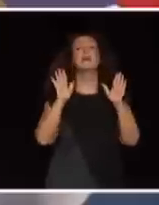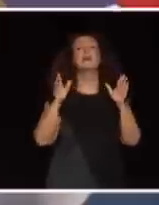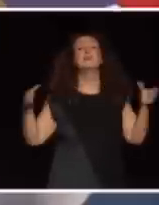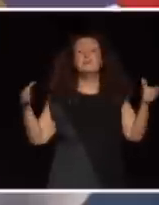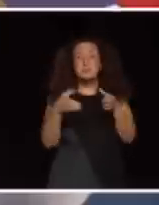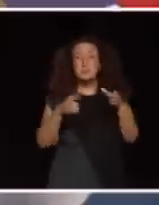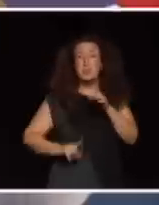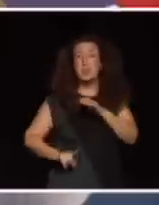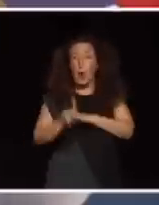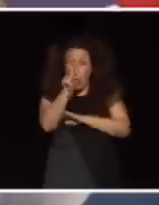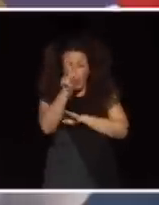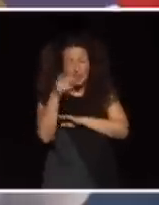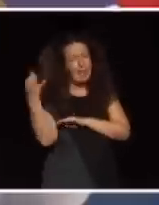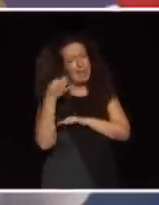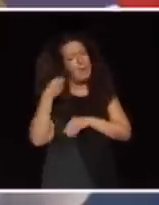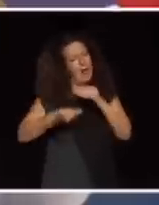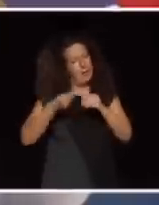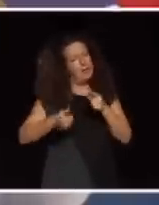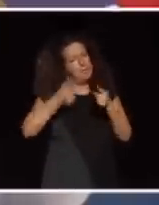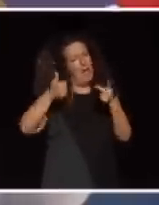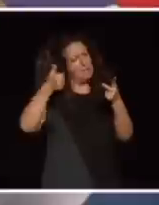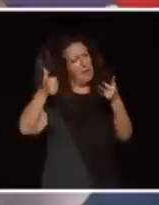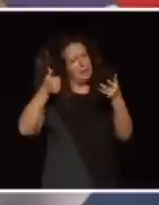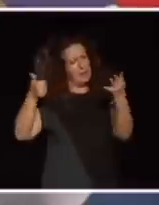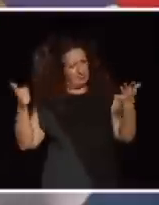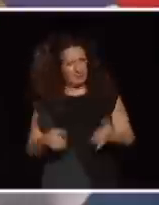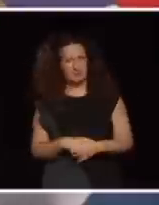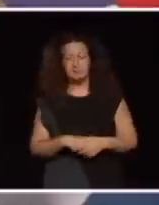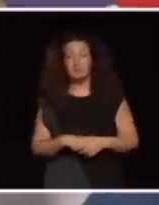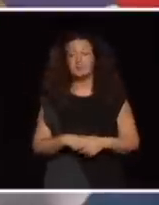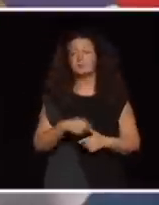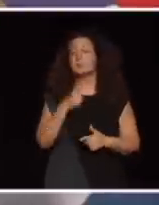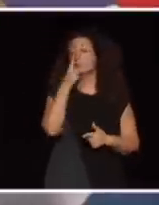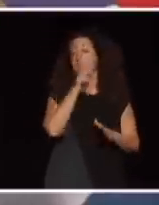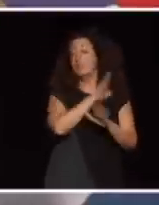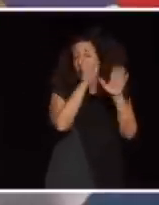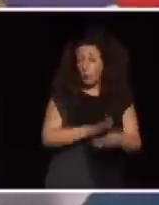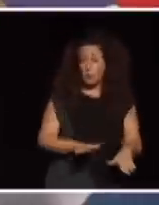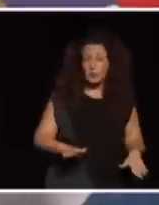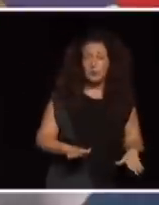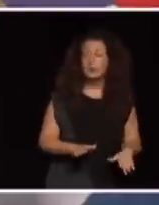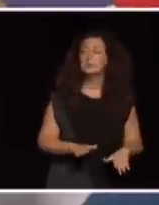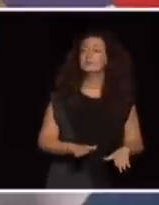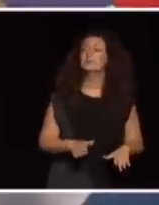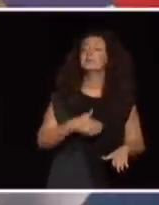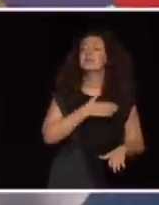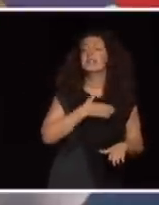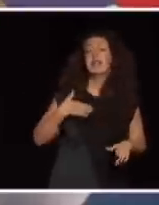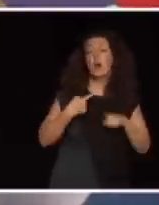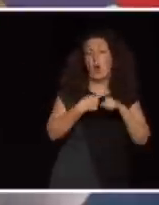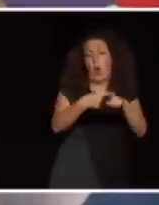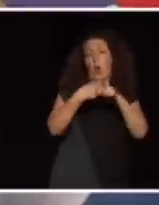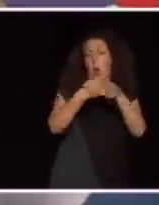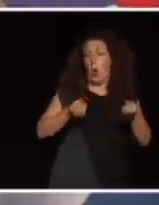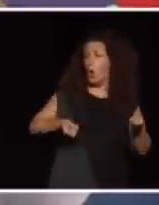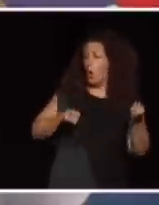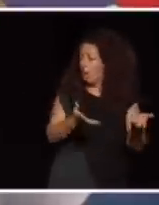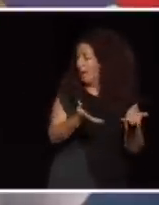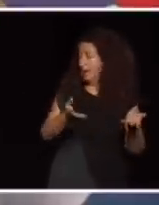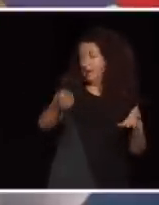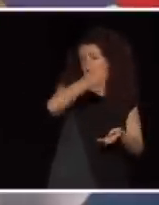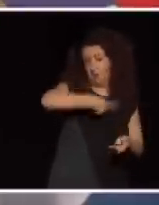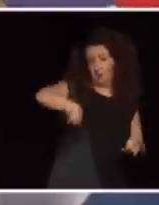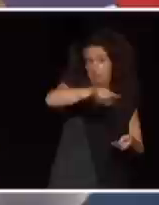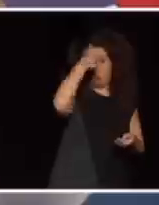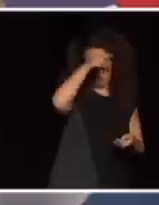que tenemos que hacer más. Y por último, compañeros y compañeras, quiero compartir con todos vosotros y con